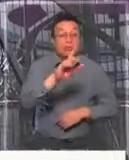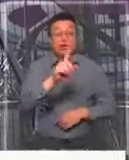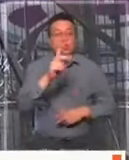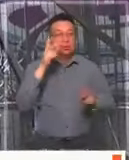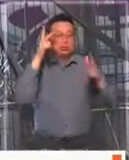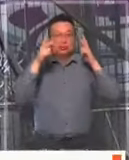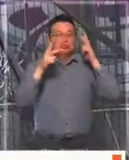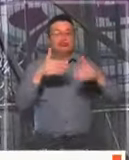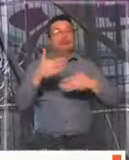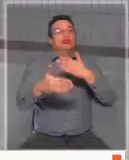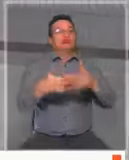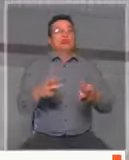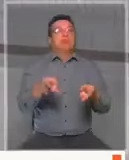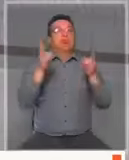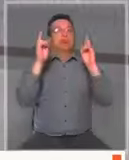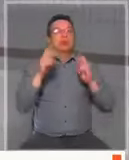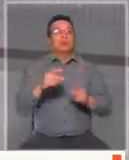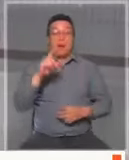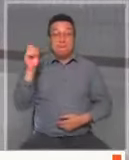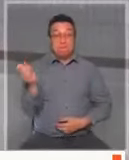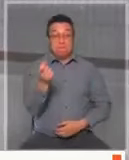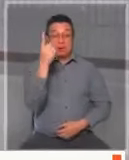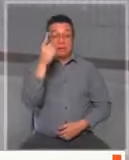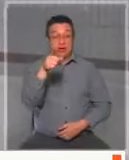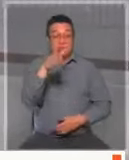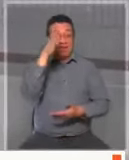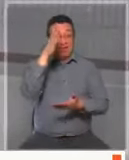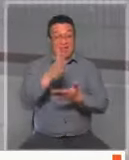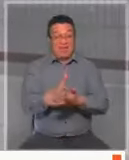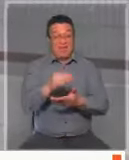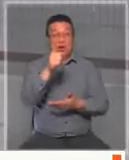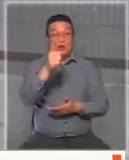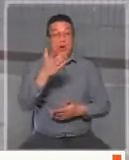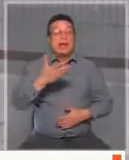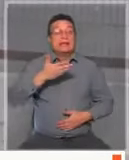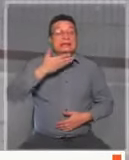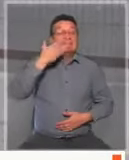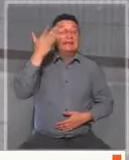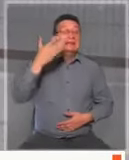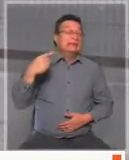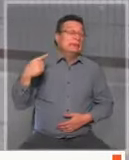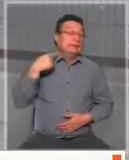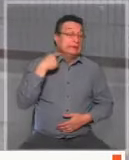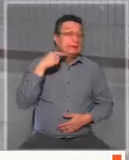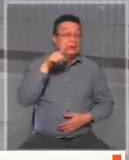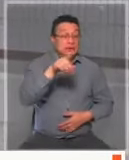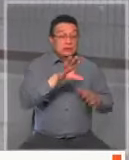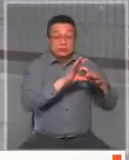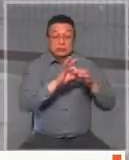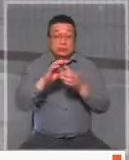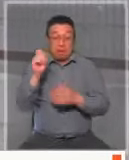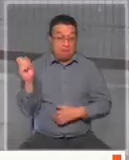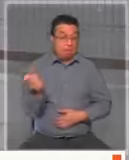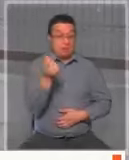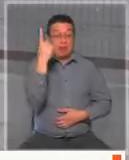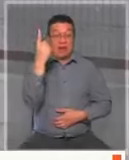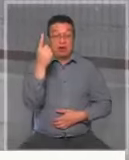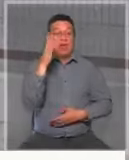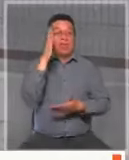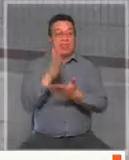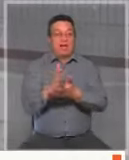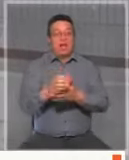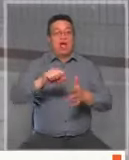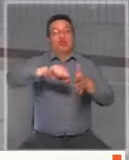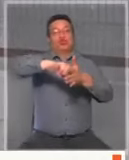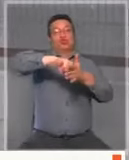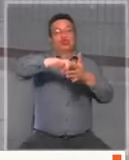seguirá funcionando. Lo primero que acontecería en una eventualidad, en una lamentable eventualidad como la que usted me consulta, es suspender